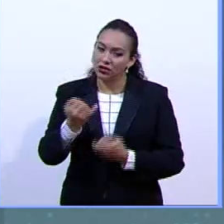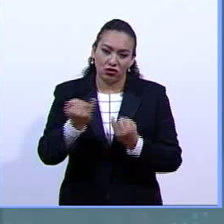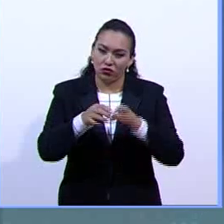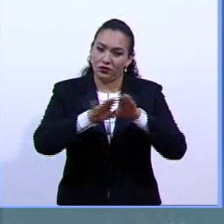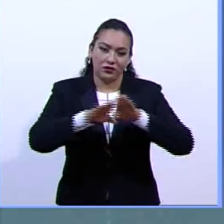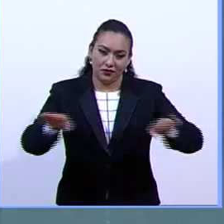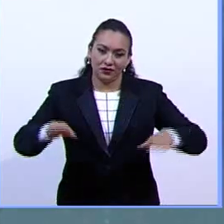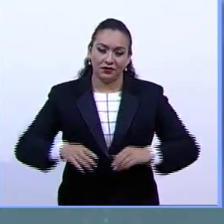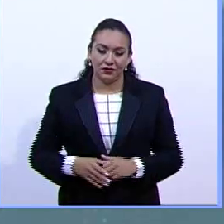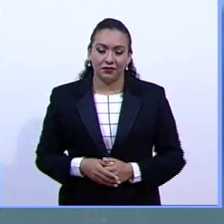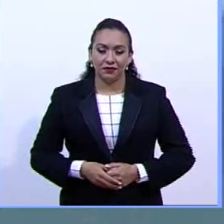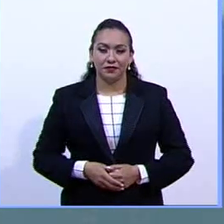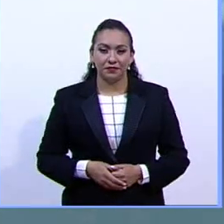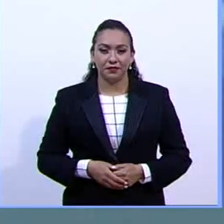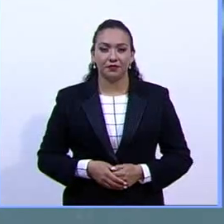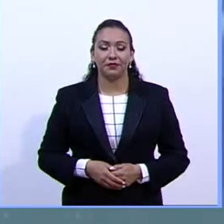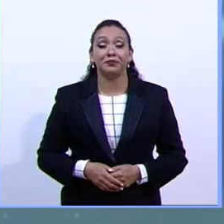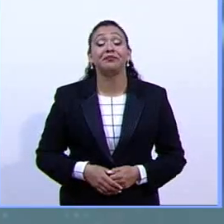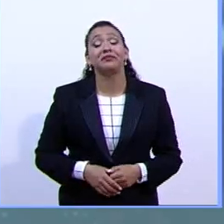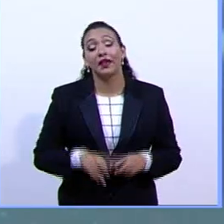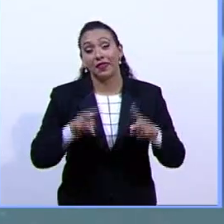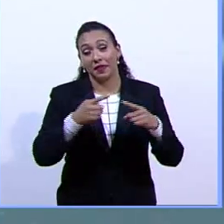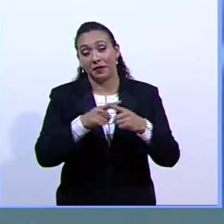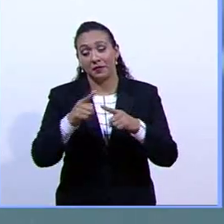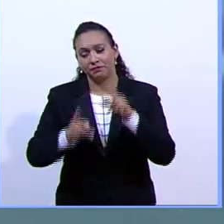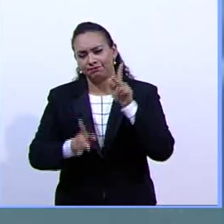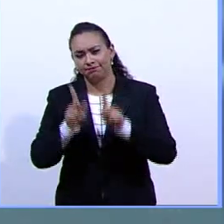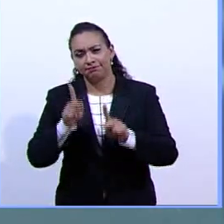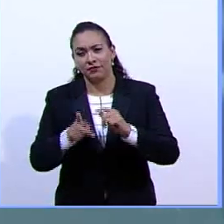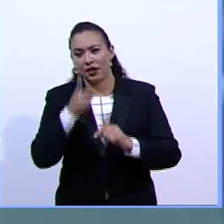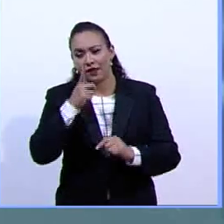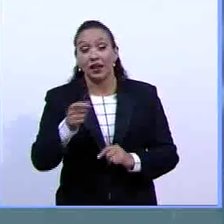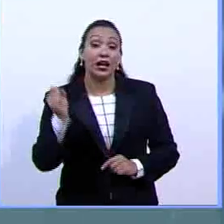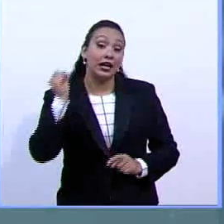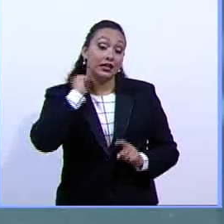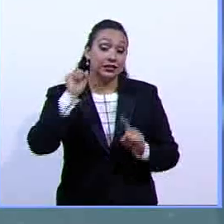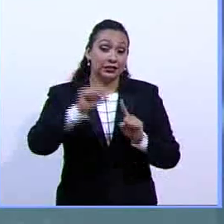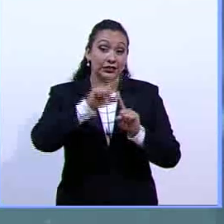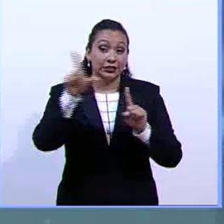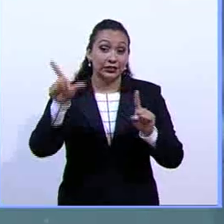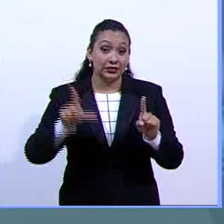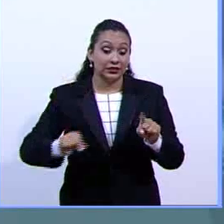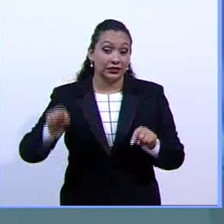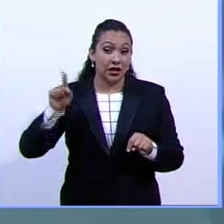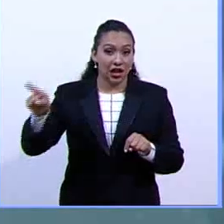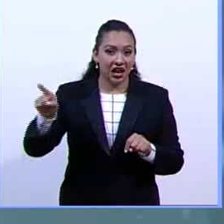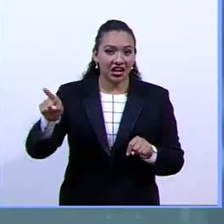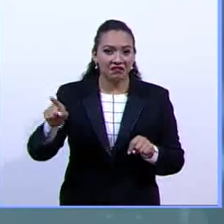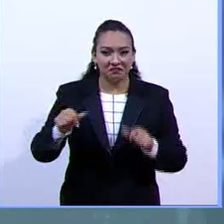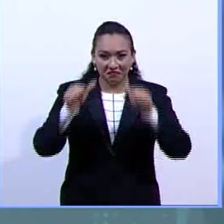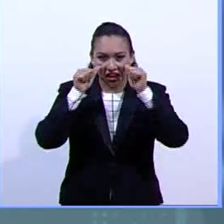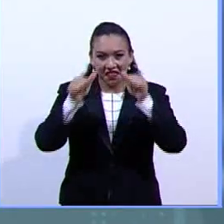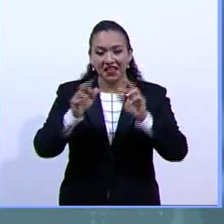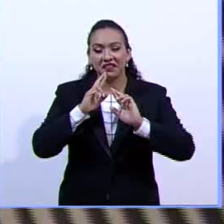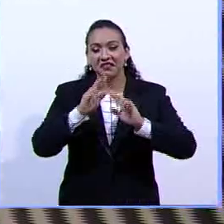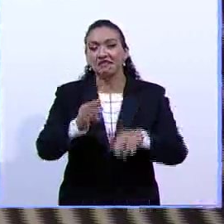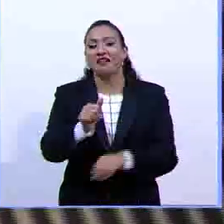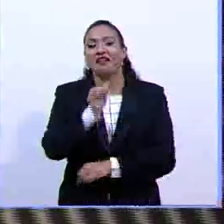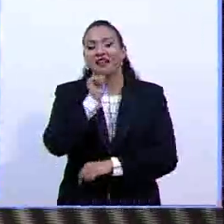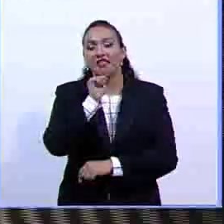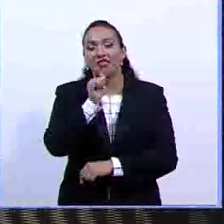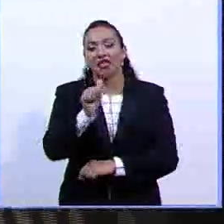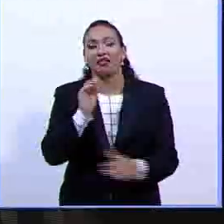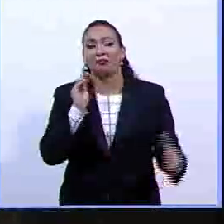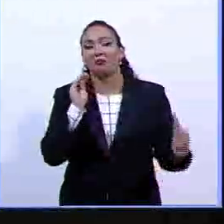elección judicial. En diversos asuntos, la Sala determinó que el Senado de la República ha sido omiso en dar respuesta a las solicitudes de incluir